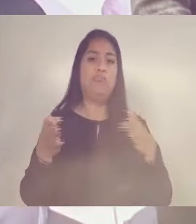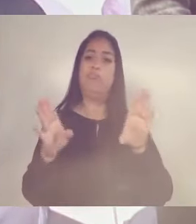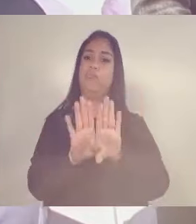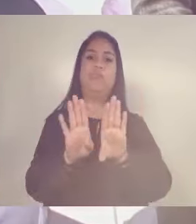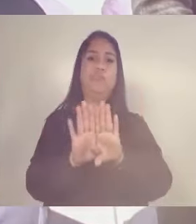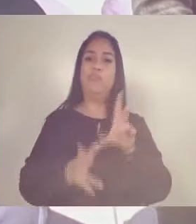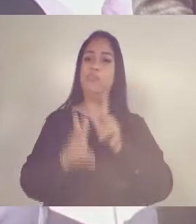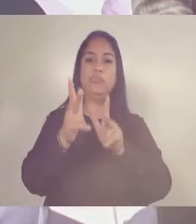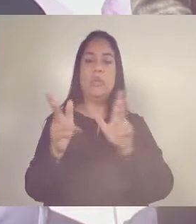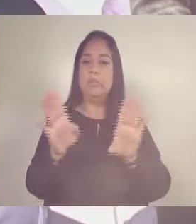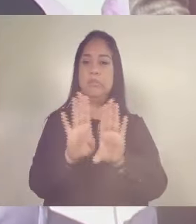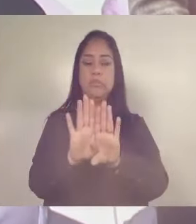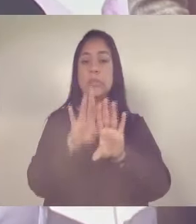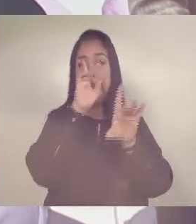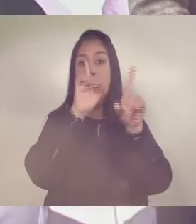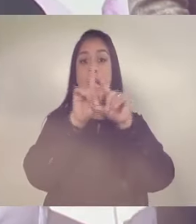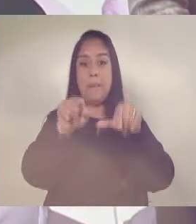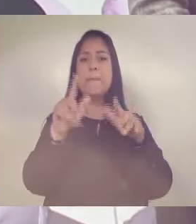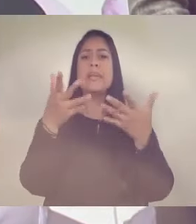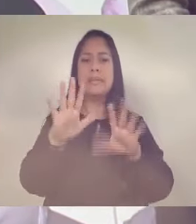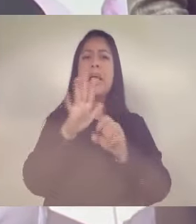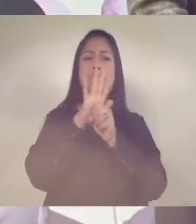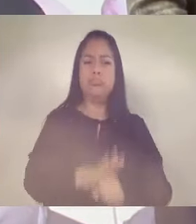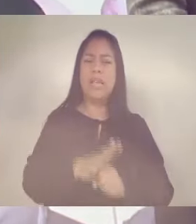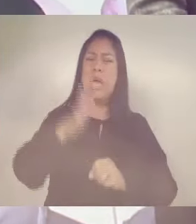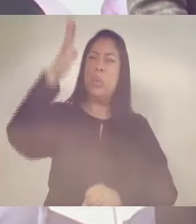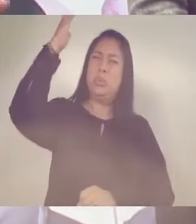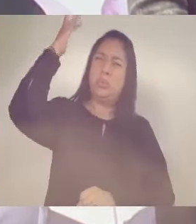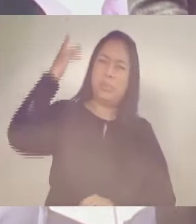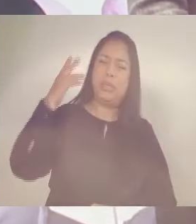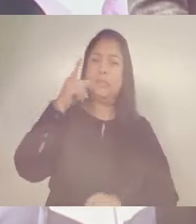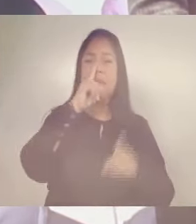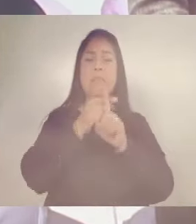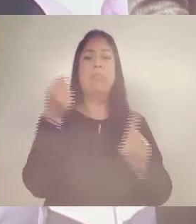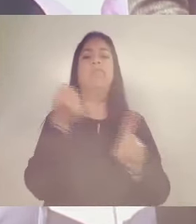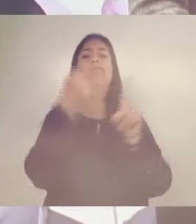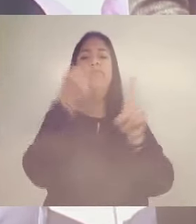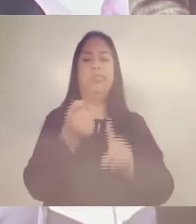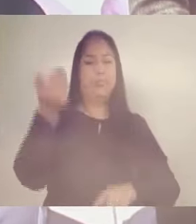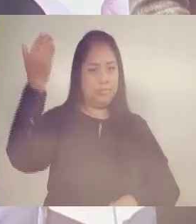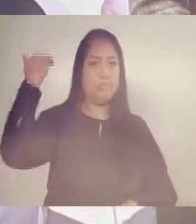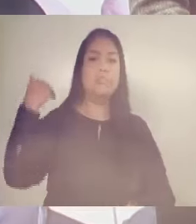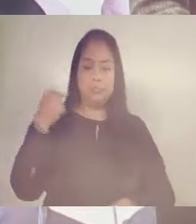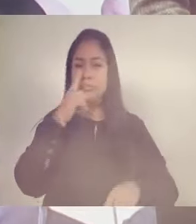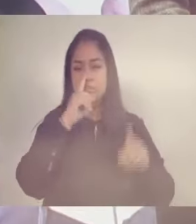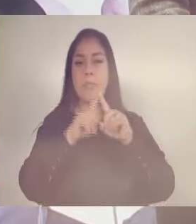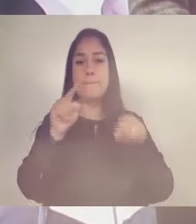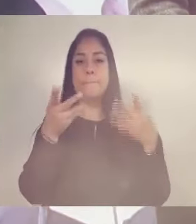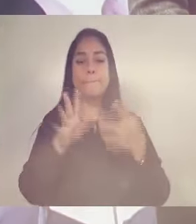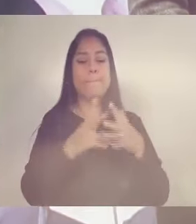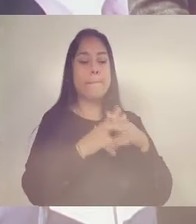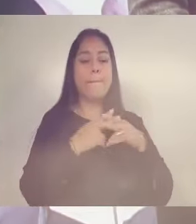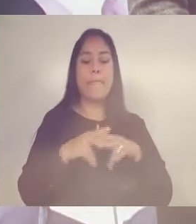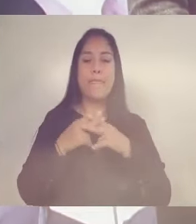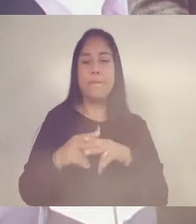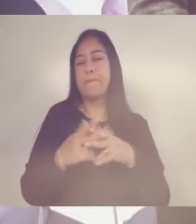encontraron también daños antiguos. Hay daños de accidentes que han sucedido en el pasado y que han sido remendados, por